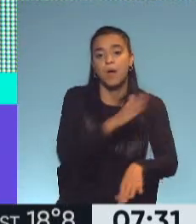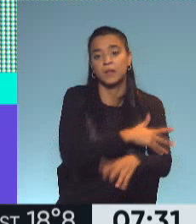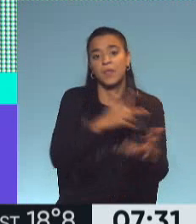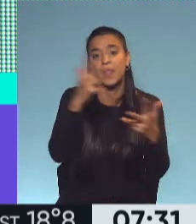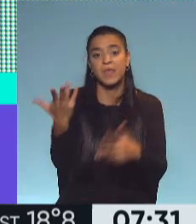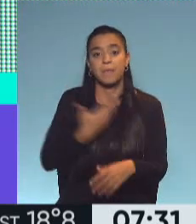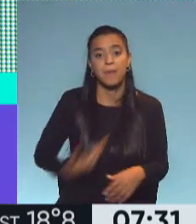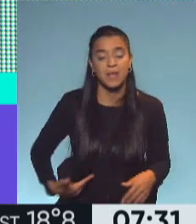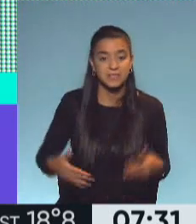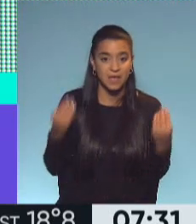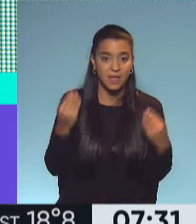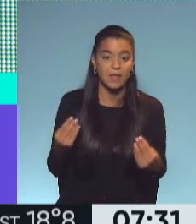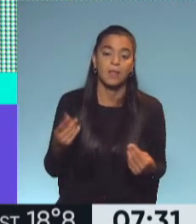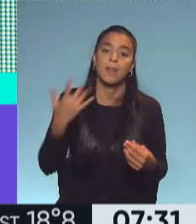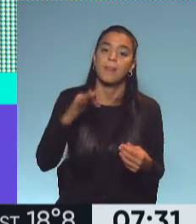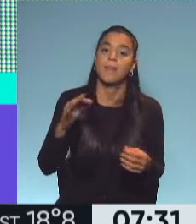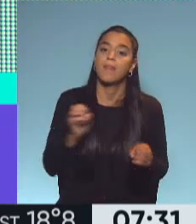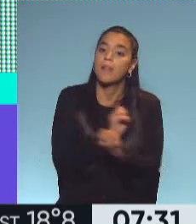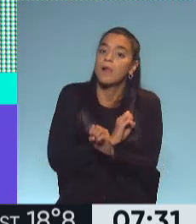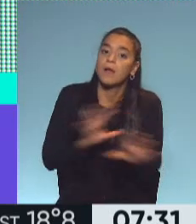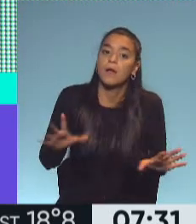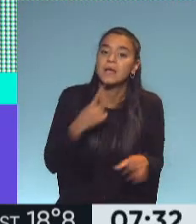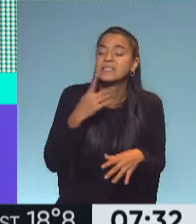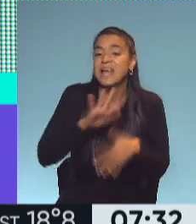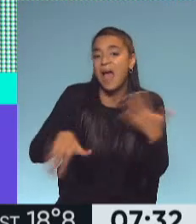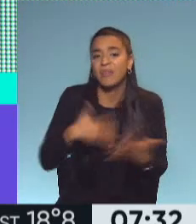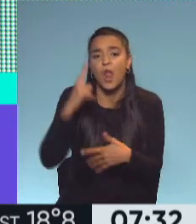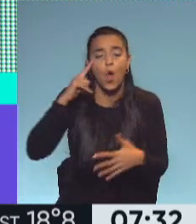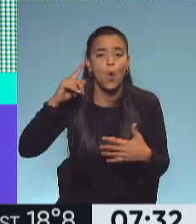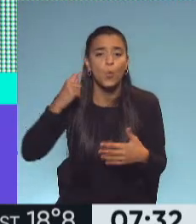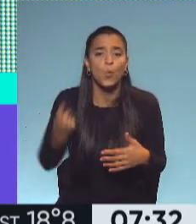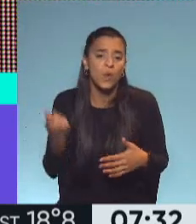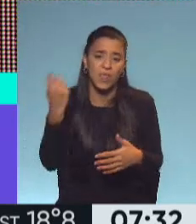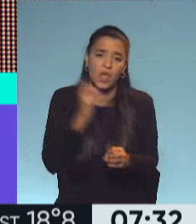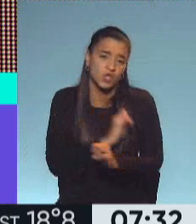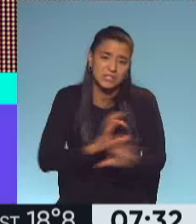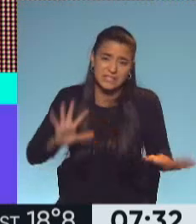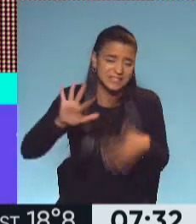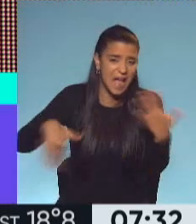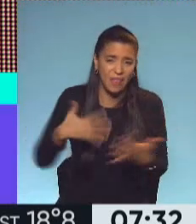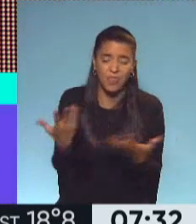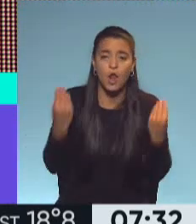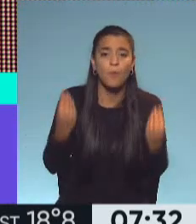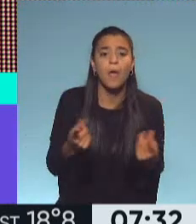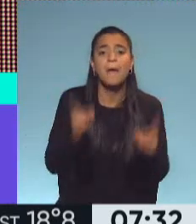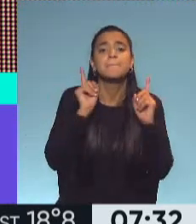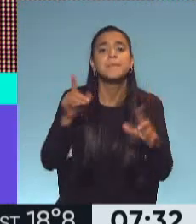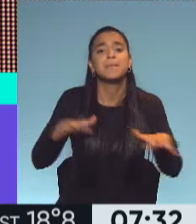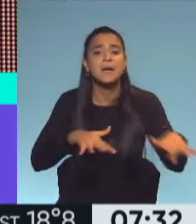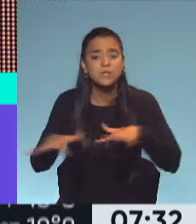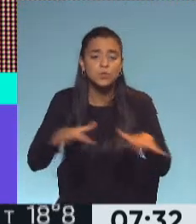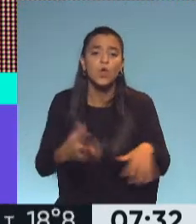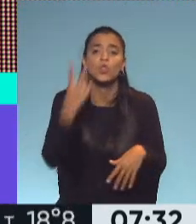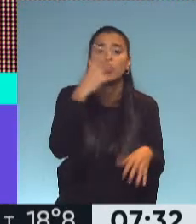el presidente de strepitù fuori, o escándalo jurídico, o estrago jurídico, que ante una misma situación,